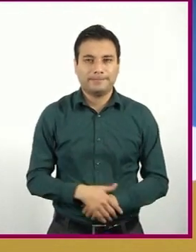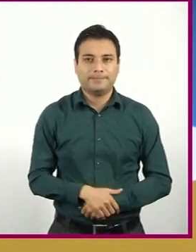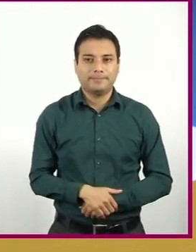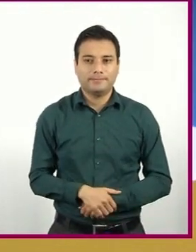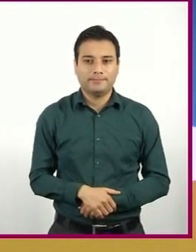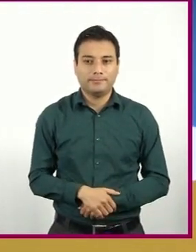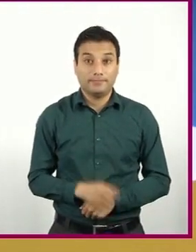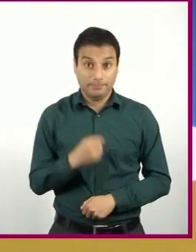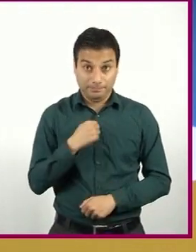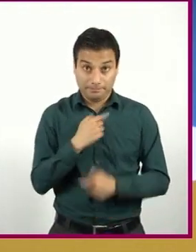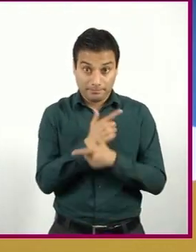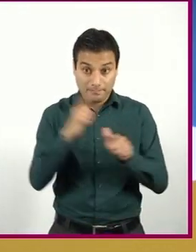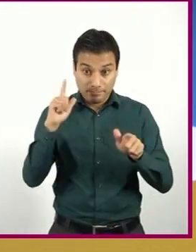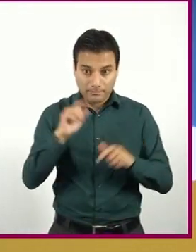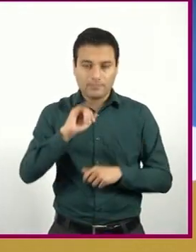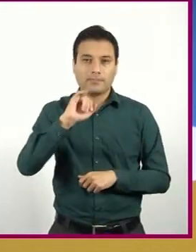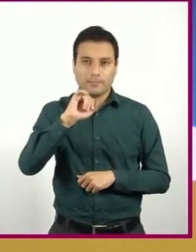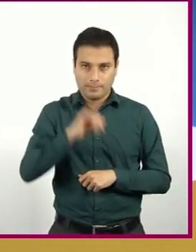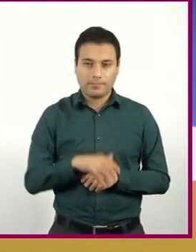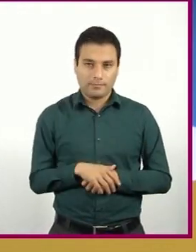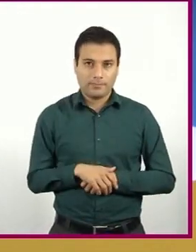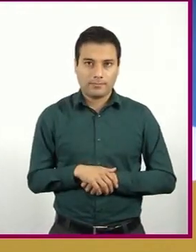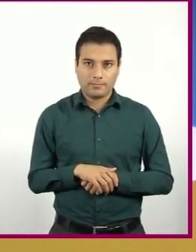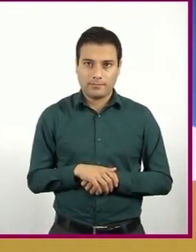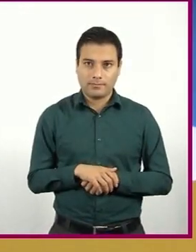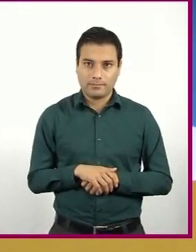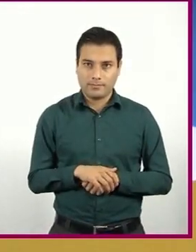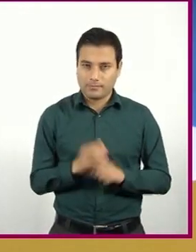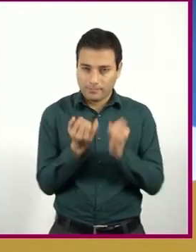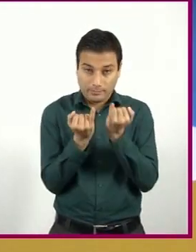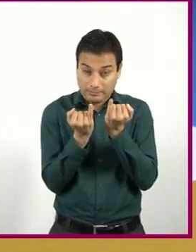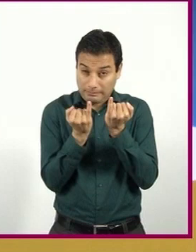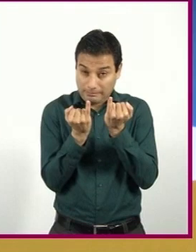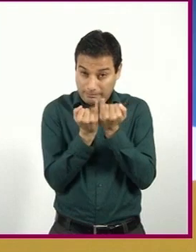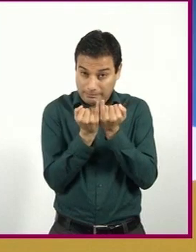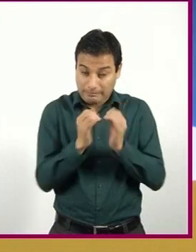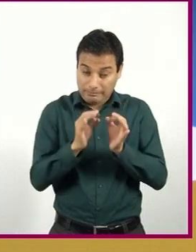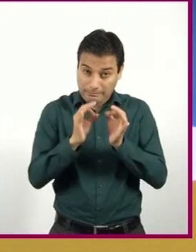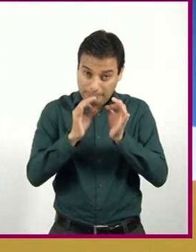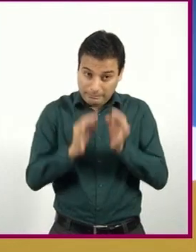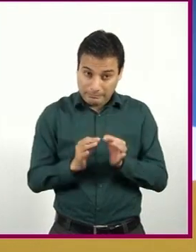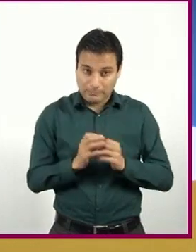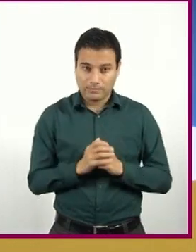¿Como yo quiera? Pero que queden exactamente iguales.